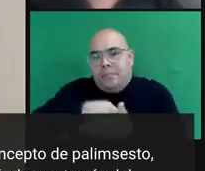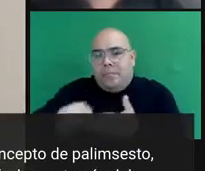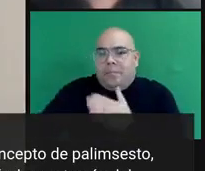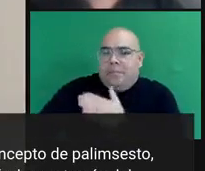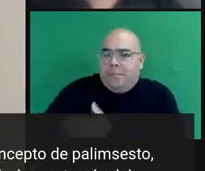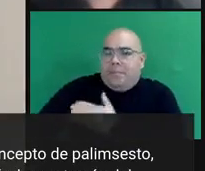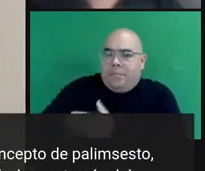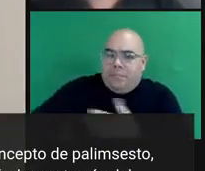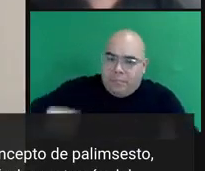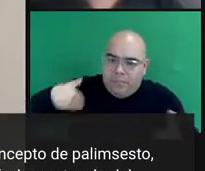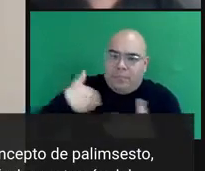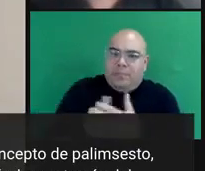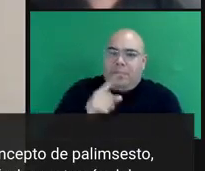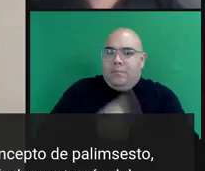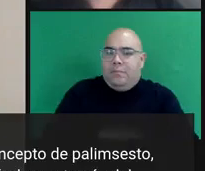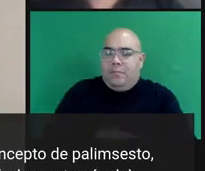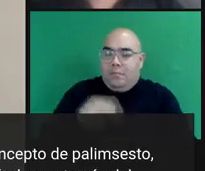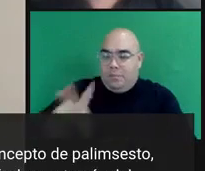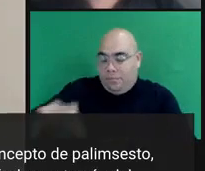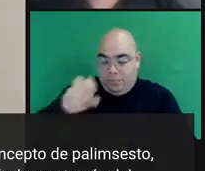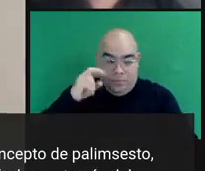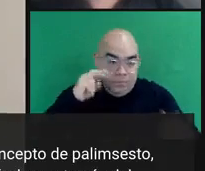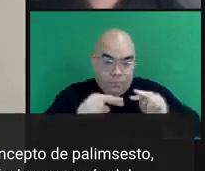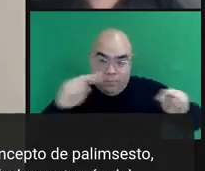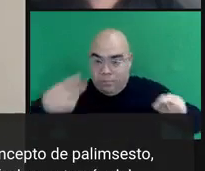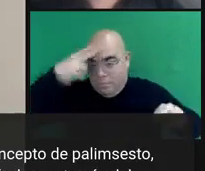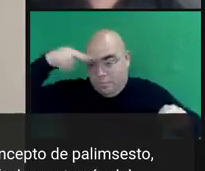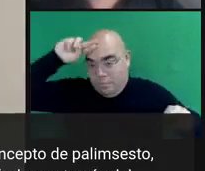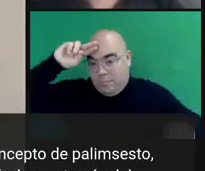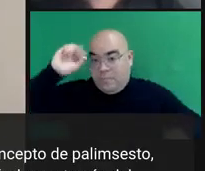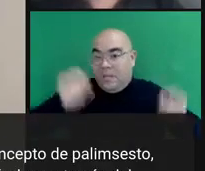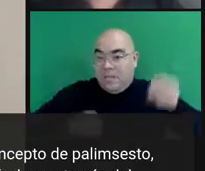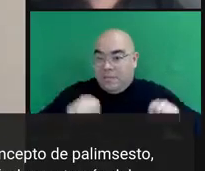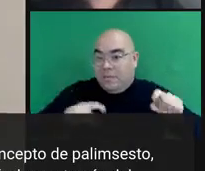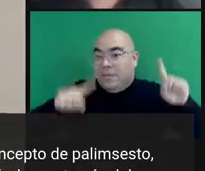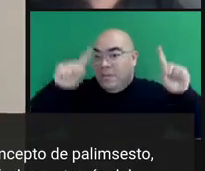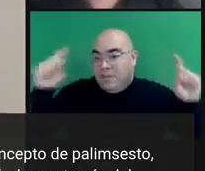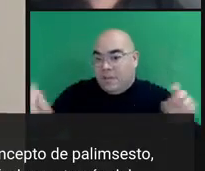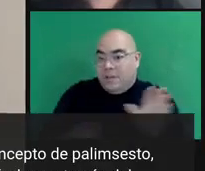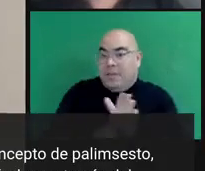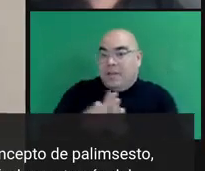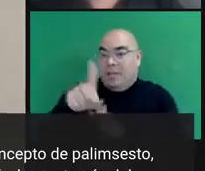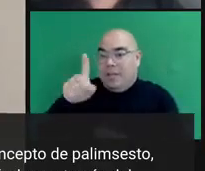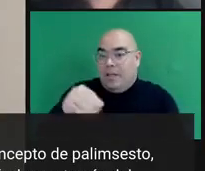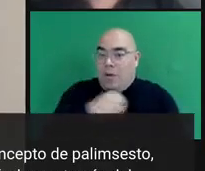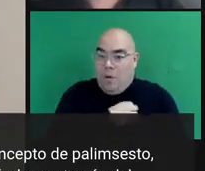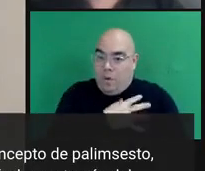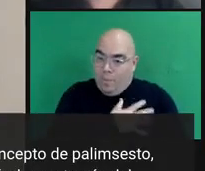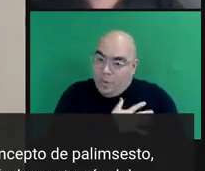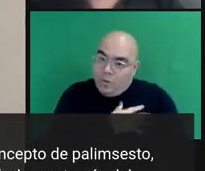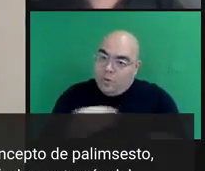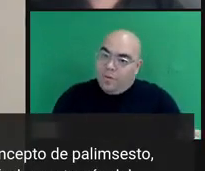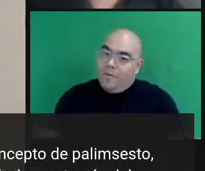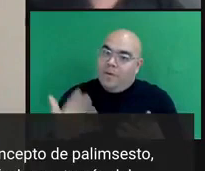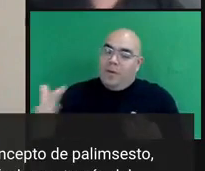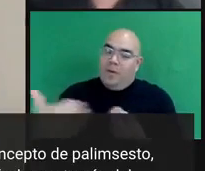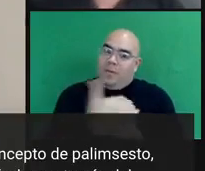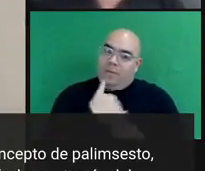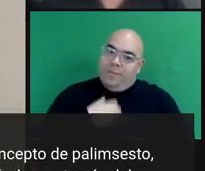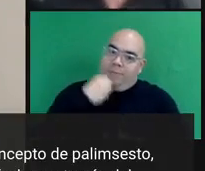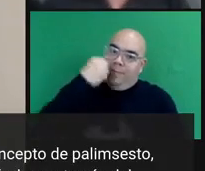la interpretación de cada observador? ¿Es posible que estos desarrollos sean una oportunidad de valoración del patrimonio cultural?